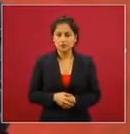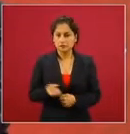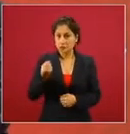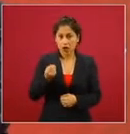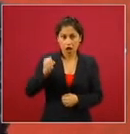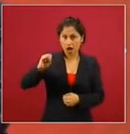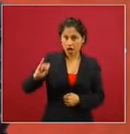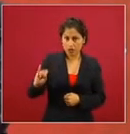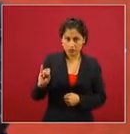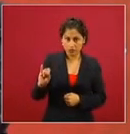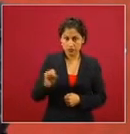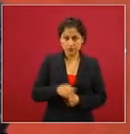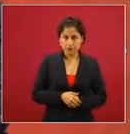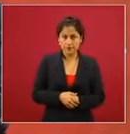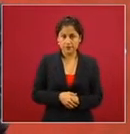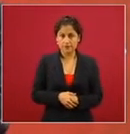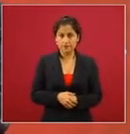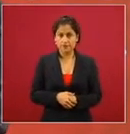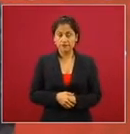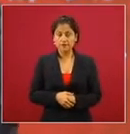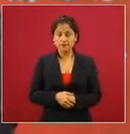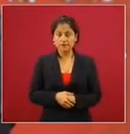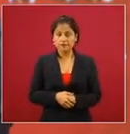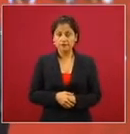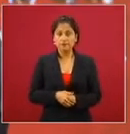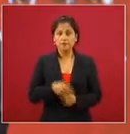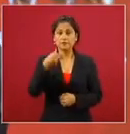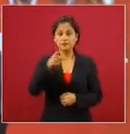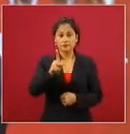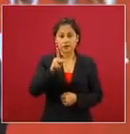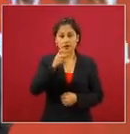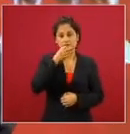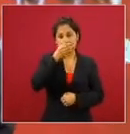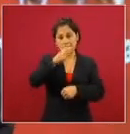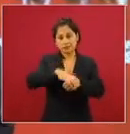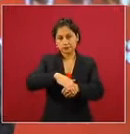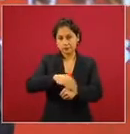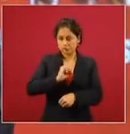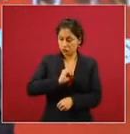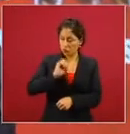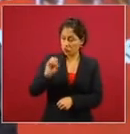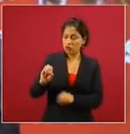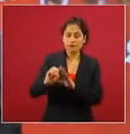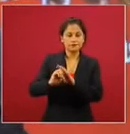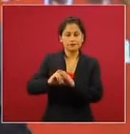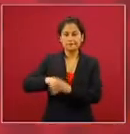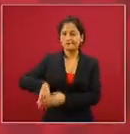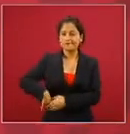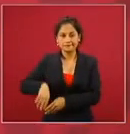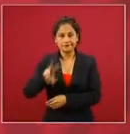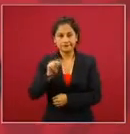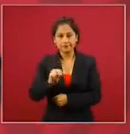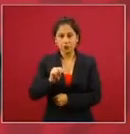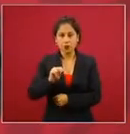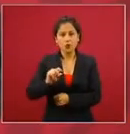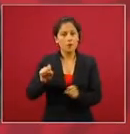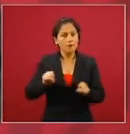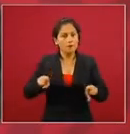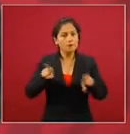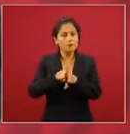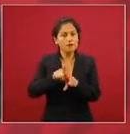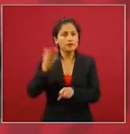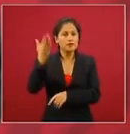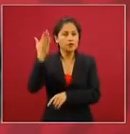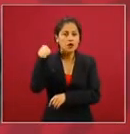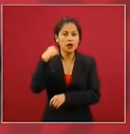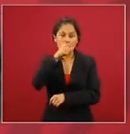pero sí no odiar. Y lo que decía Juárez, no